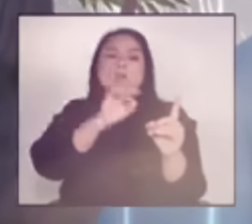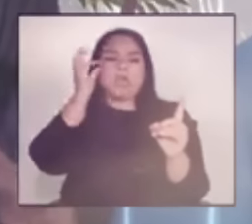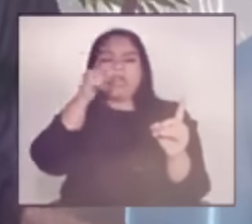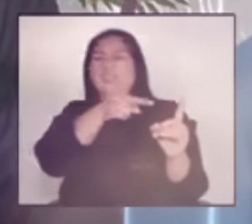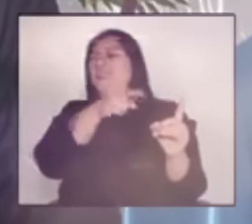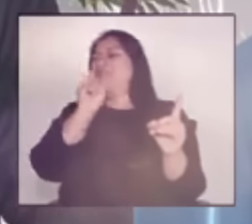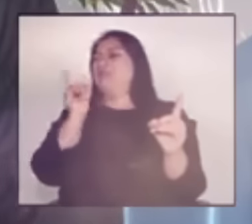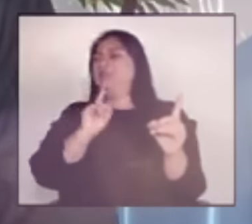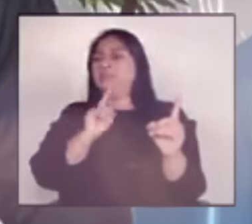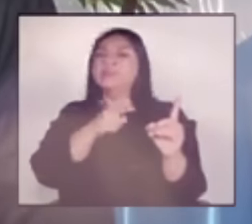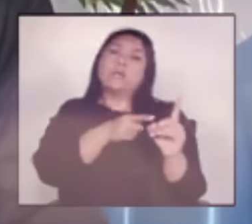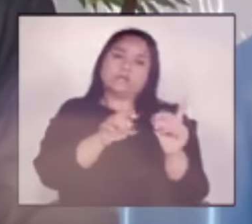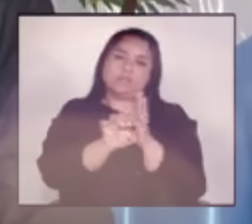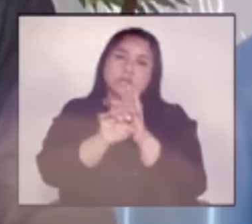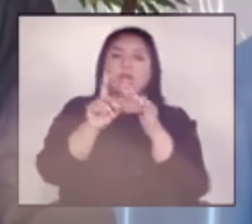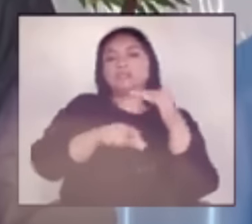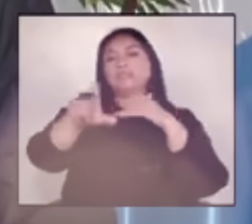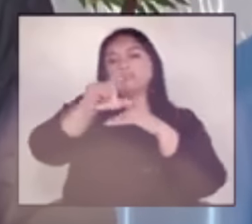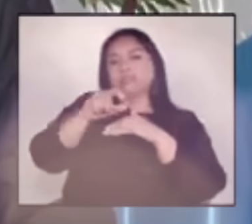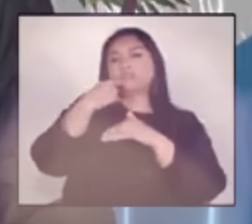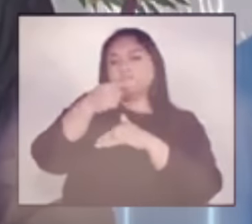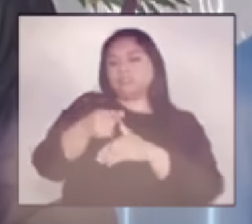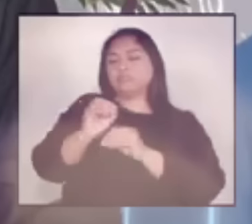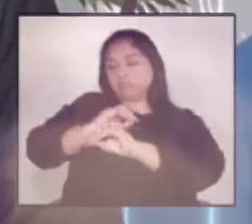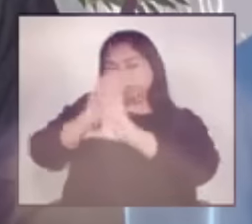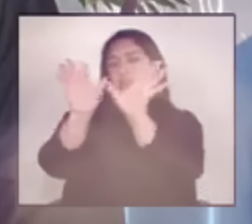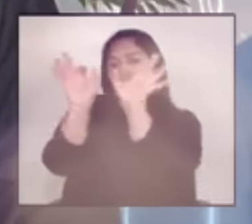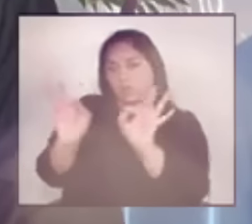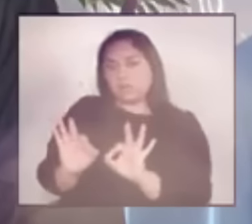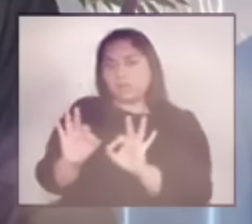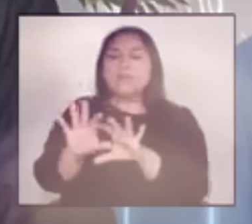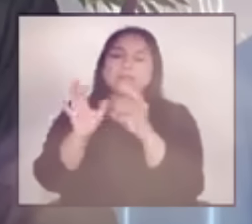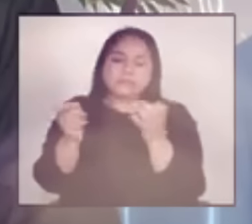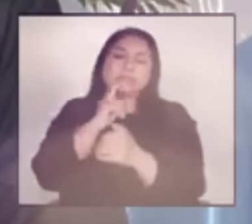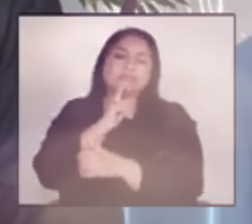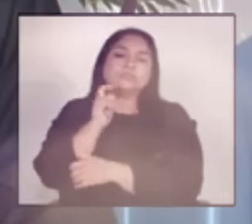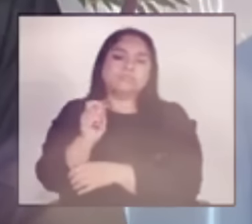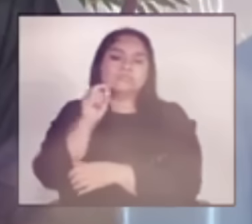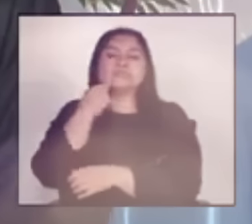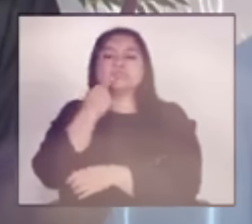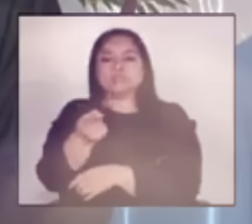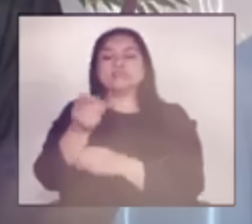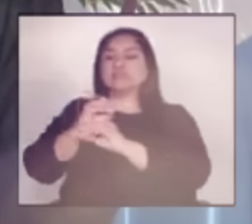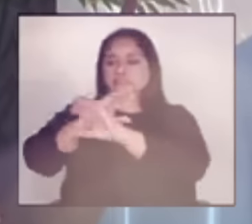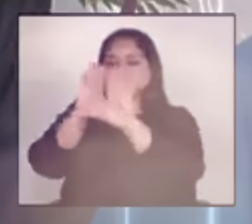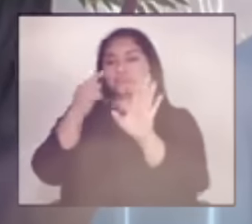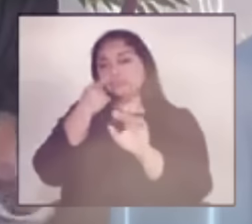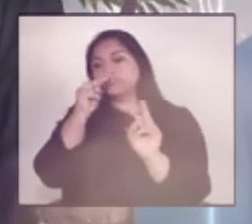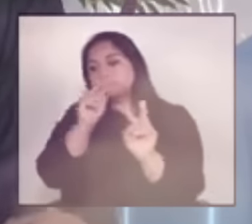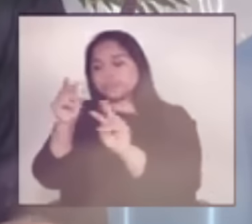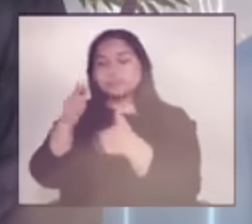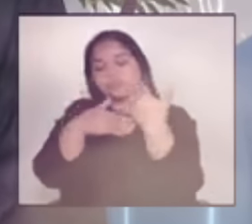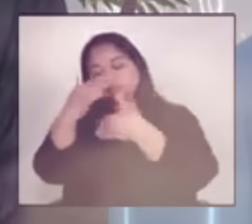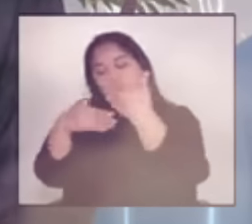considerada por el Consejo de una manera transparente. Creemos que de esa manera se va a poder transparentar este